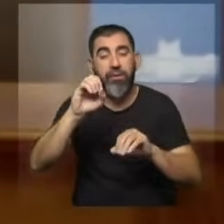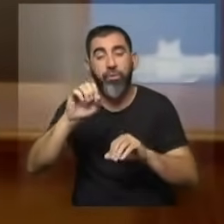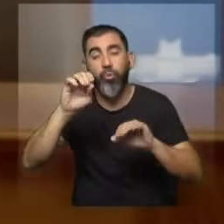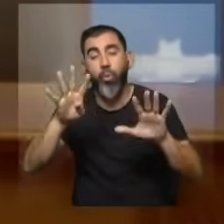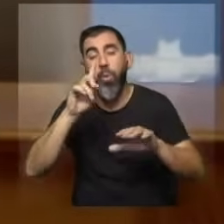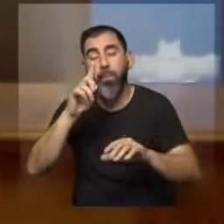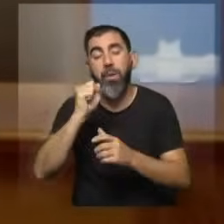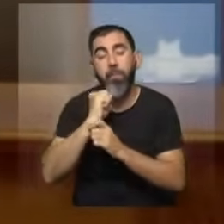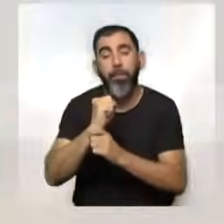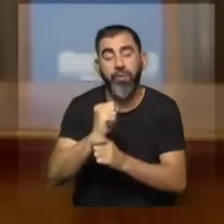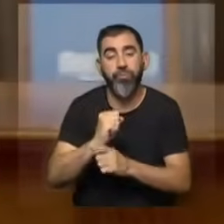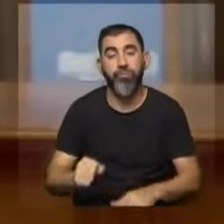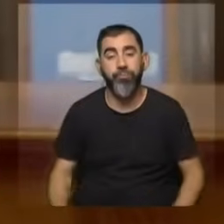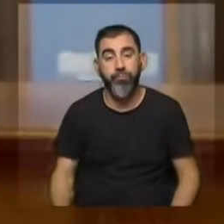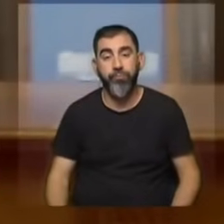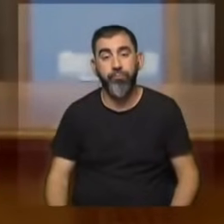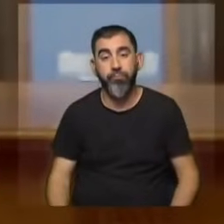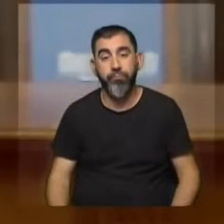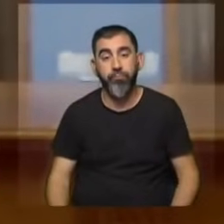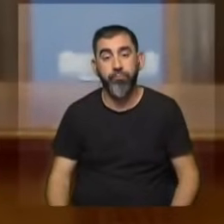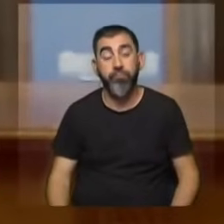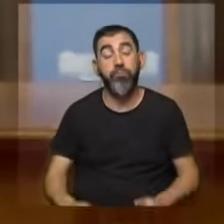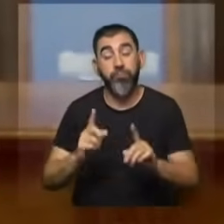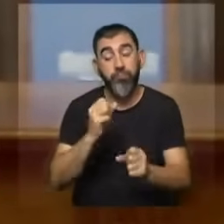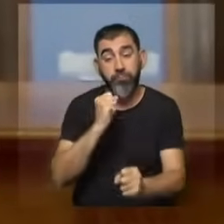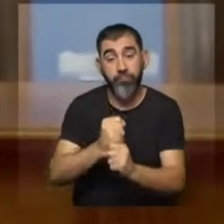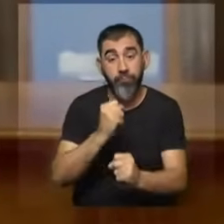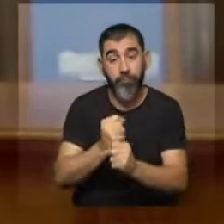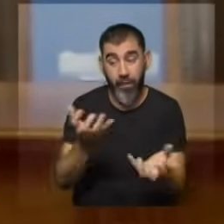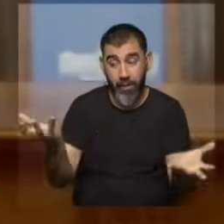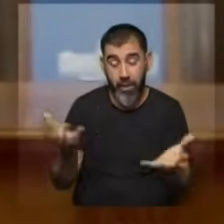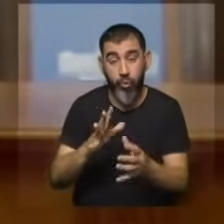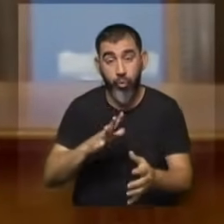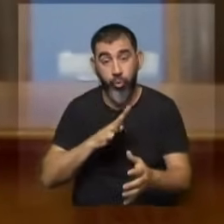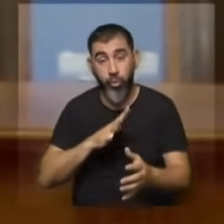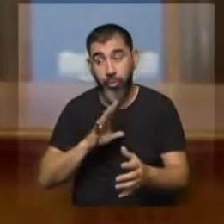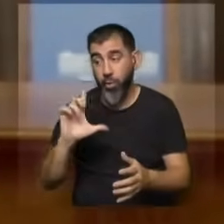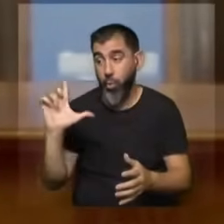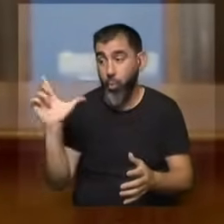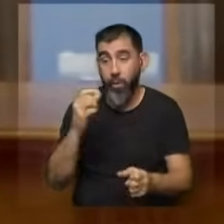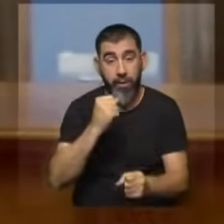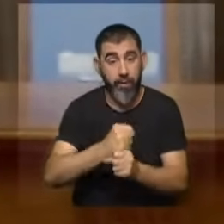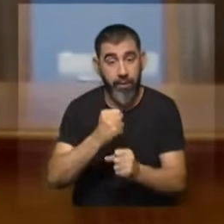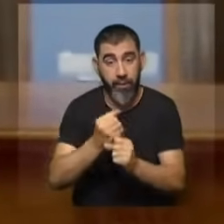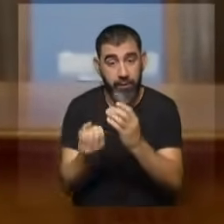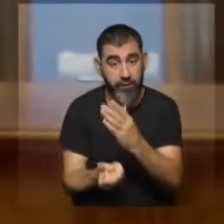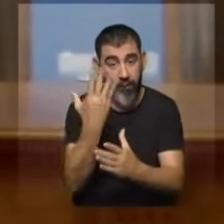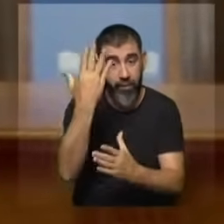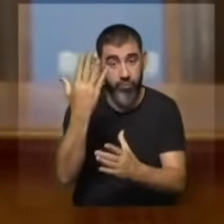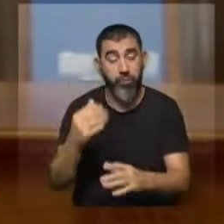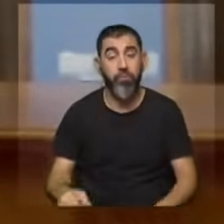610,000 pesos también se establece que los trabajadores que hoy todavía no han conseguido un trabajo